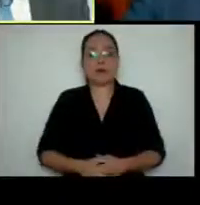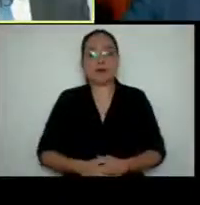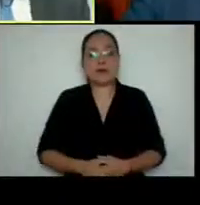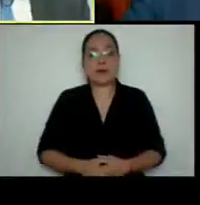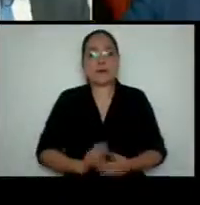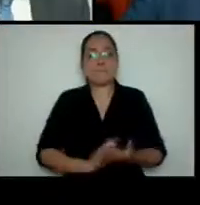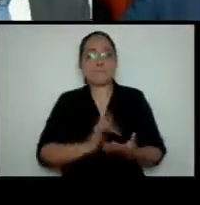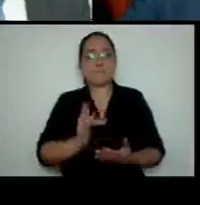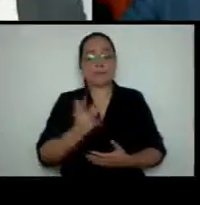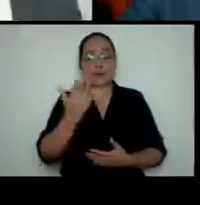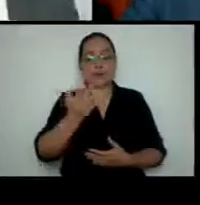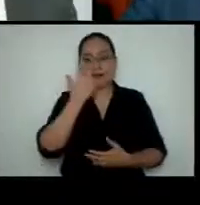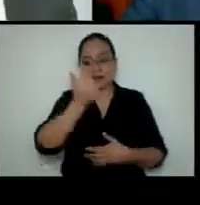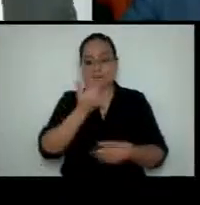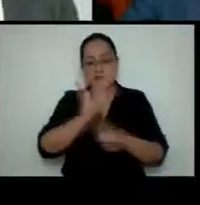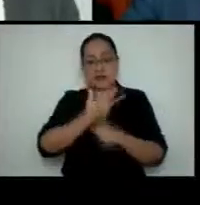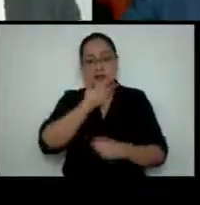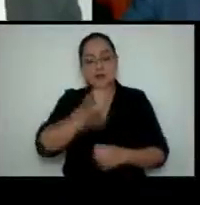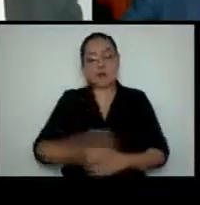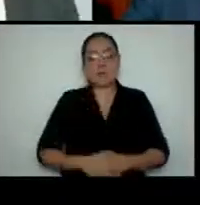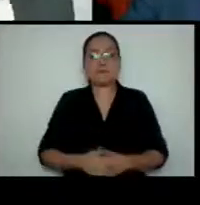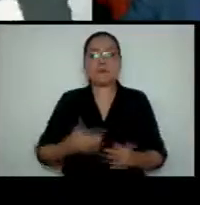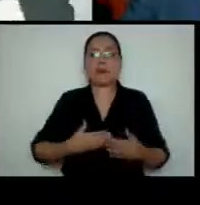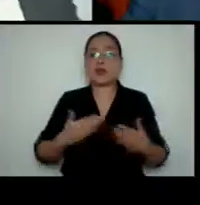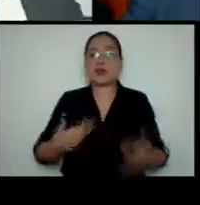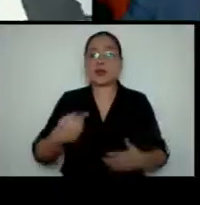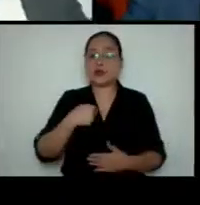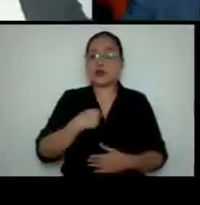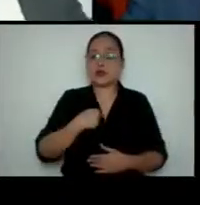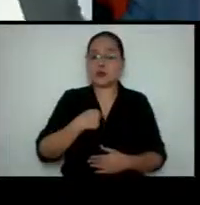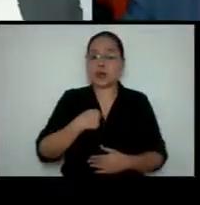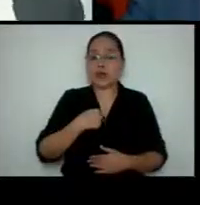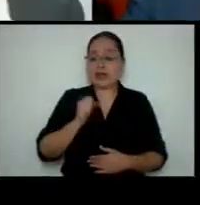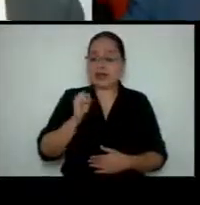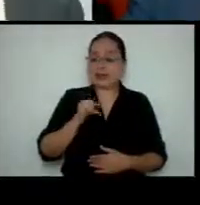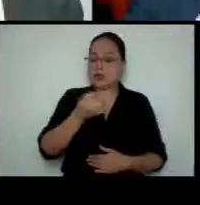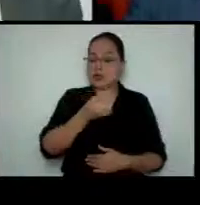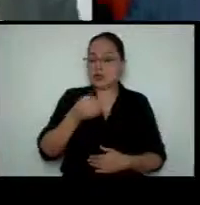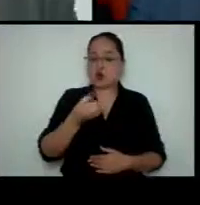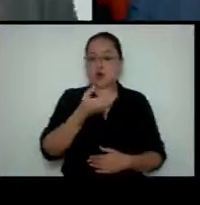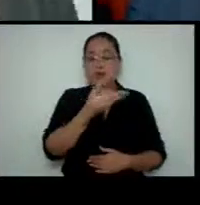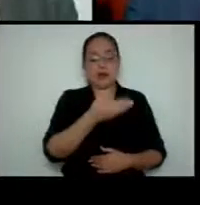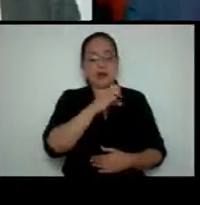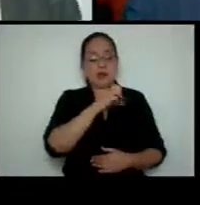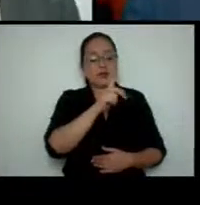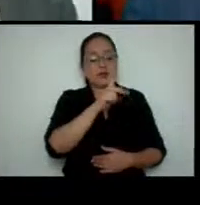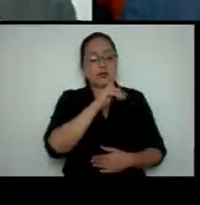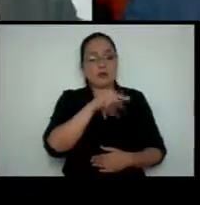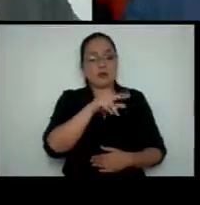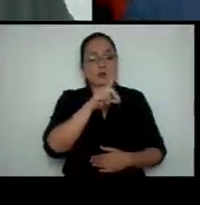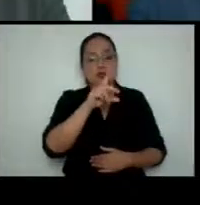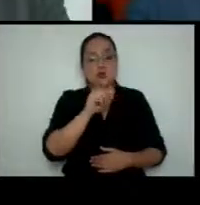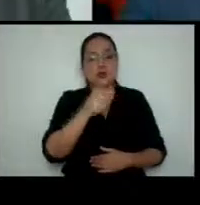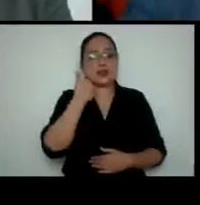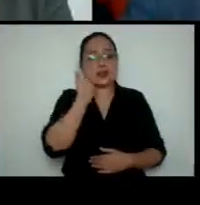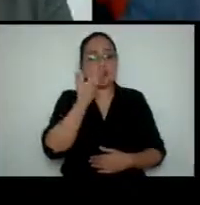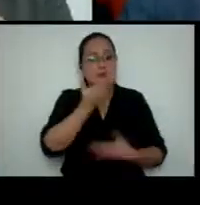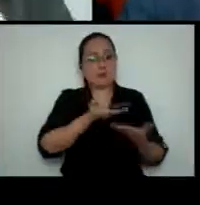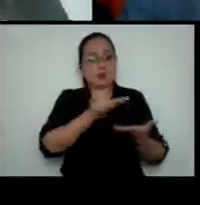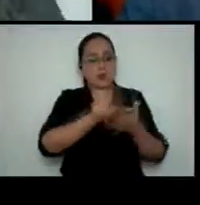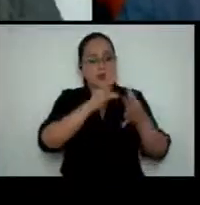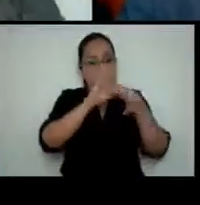Gracias, señor secretario. Le preguntaría en el orden habitual al magistrado Espíndola si él gusta posicionarse en relación con este asunto.